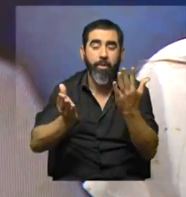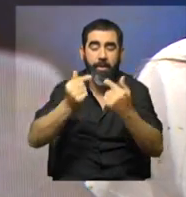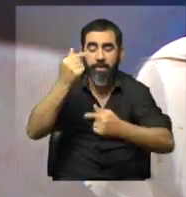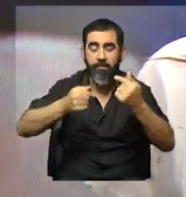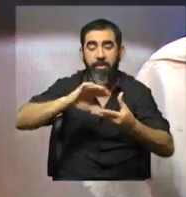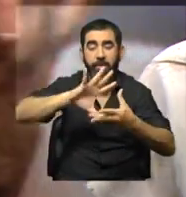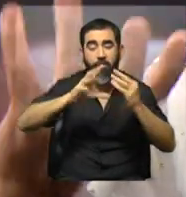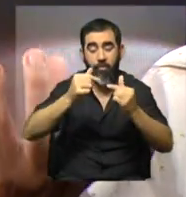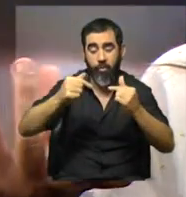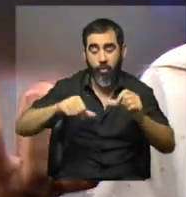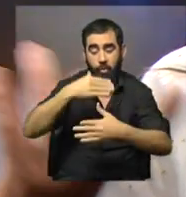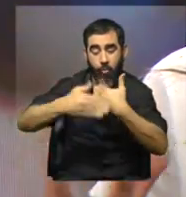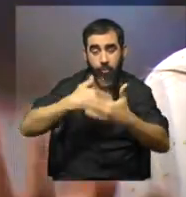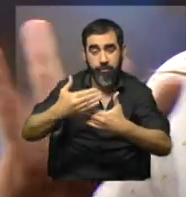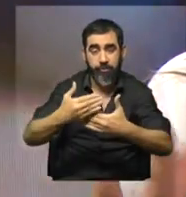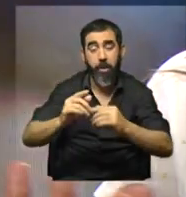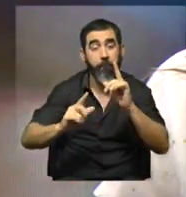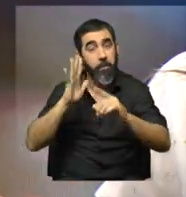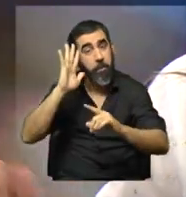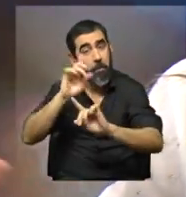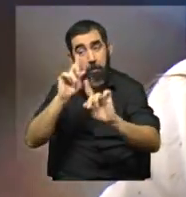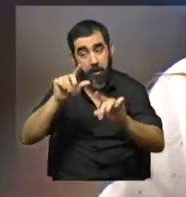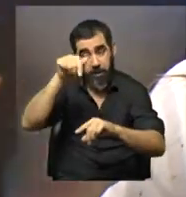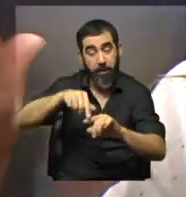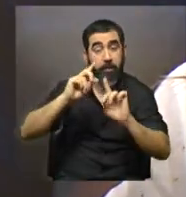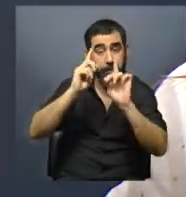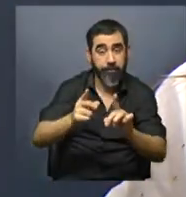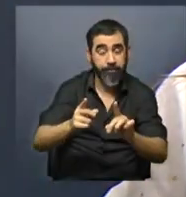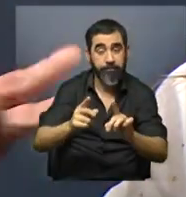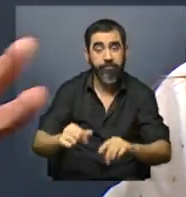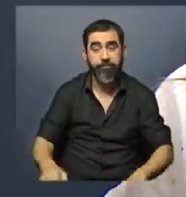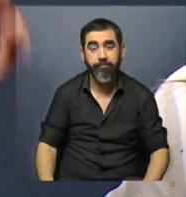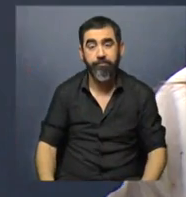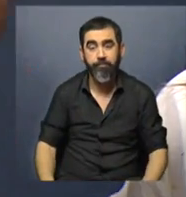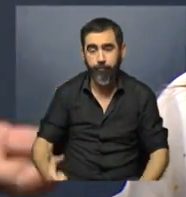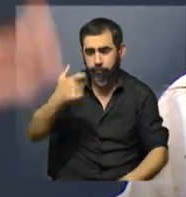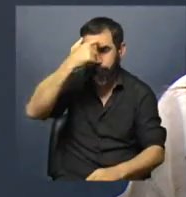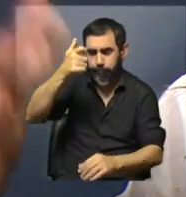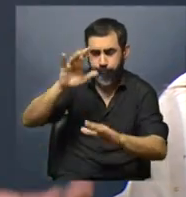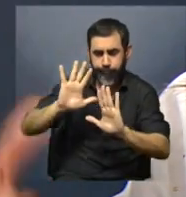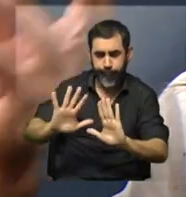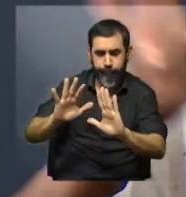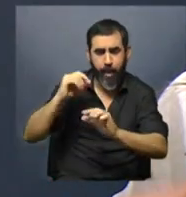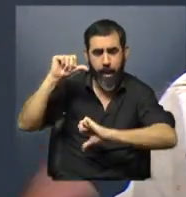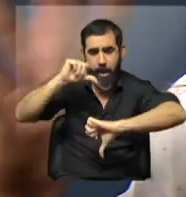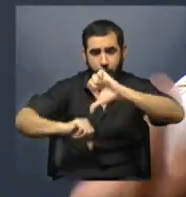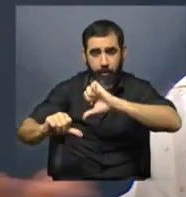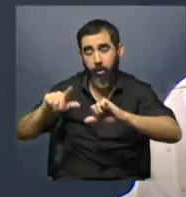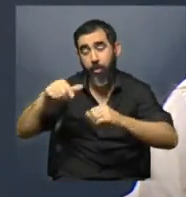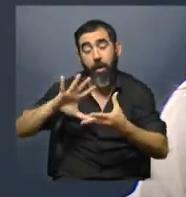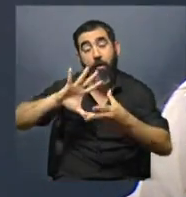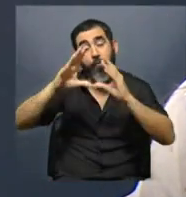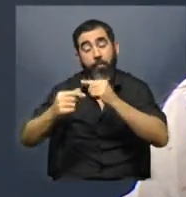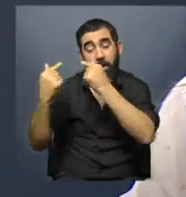que pasan ahí y las cosas que uno no piensa que suceden ahí también, ¿no? Como mostrar, no el científico como clásico de laboratorio, sino como otros